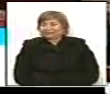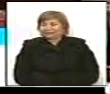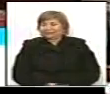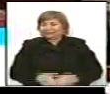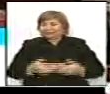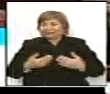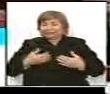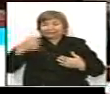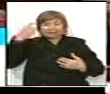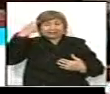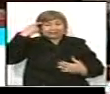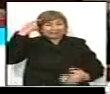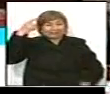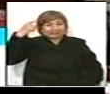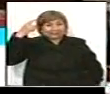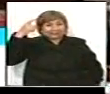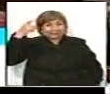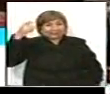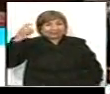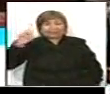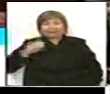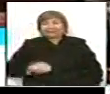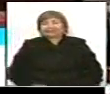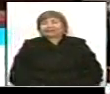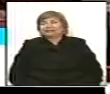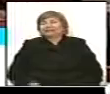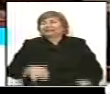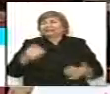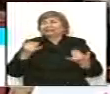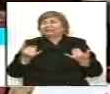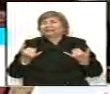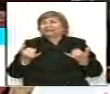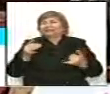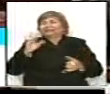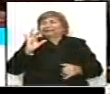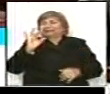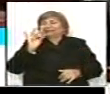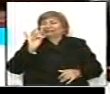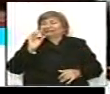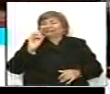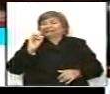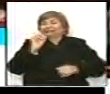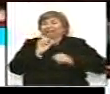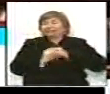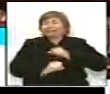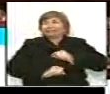Tienen que imaginarse ahorita a los 80 años.